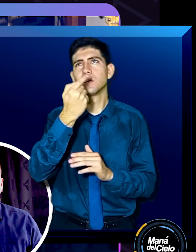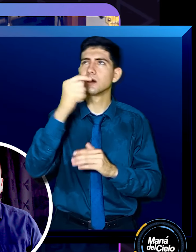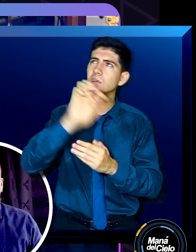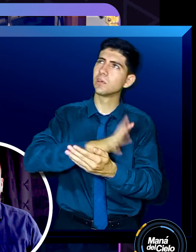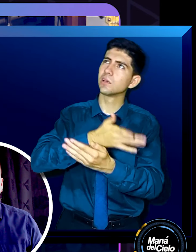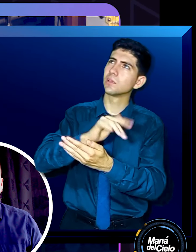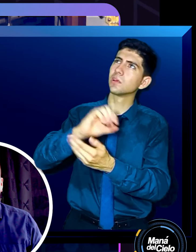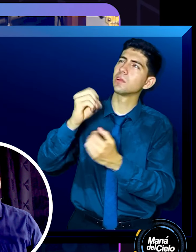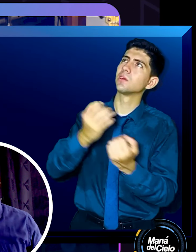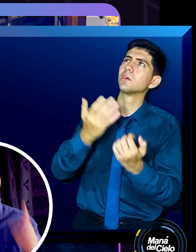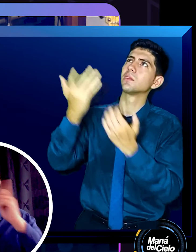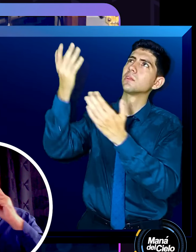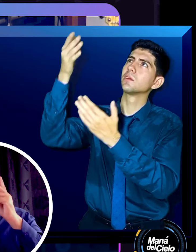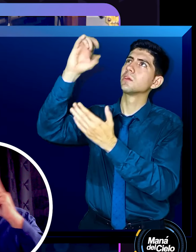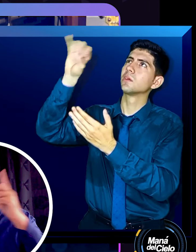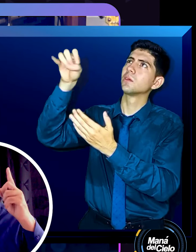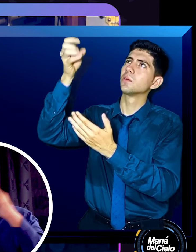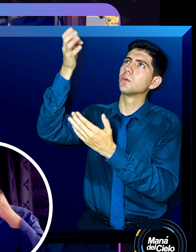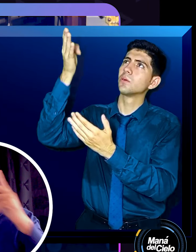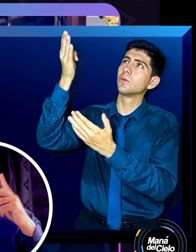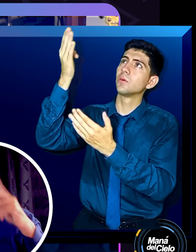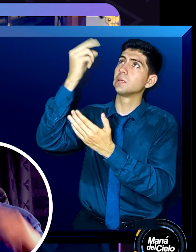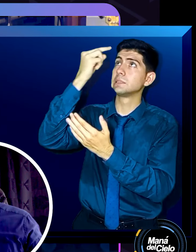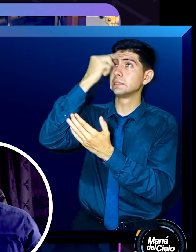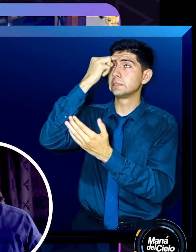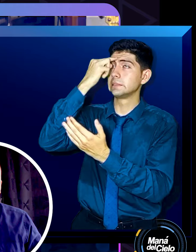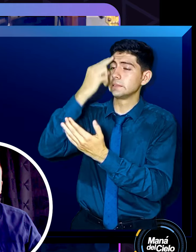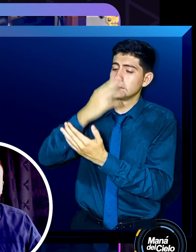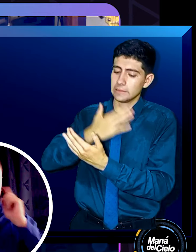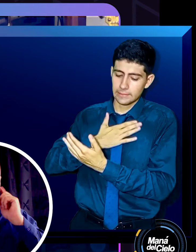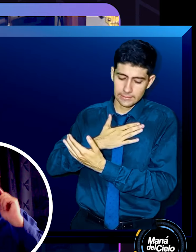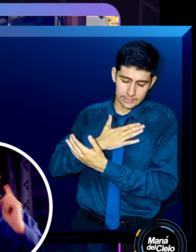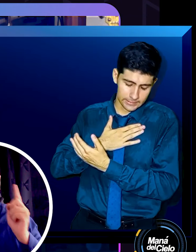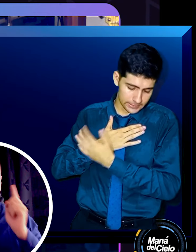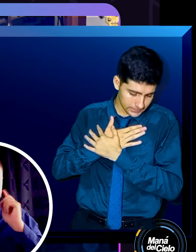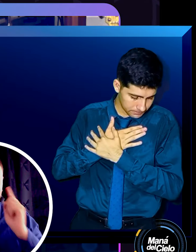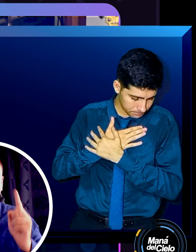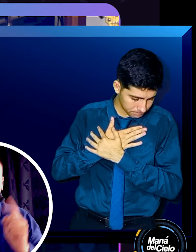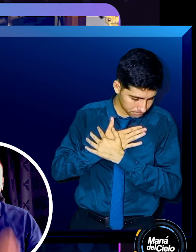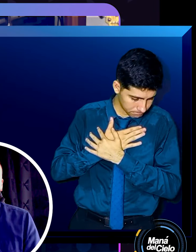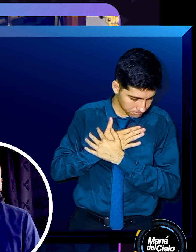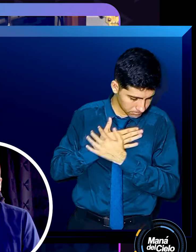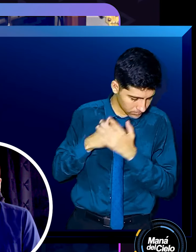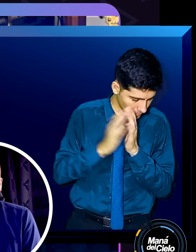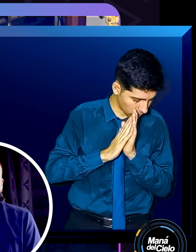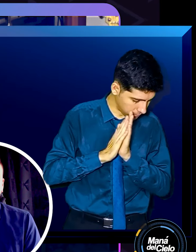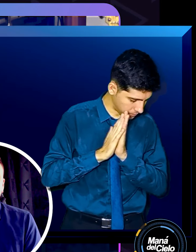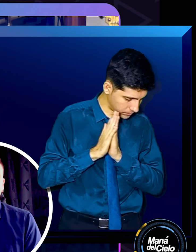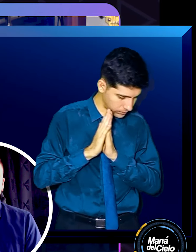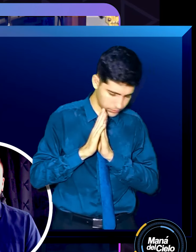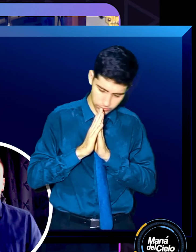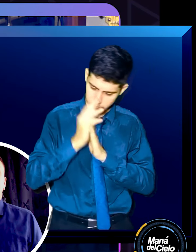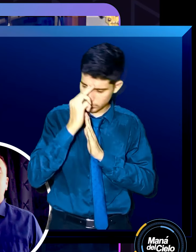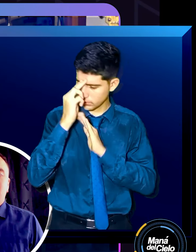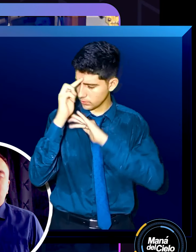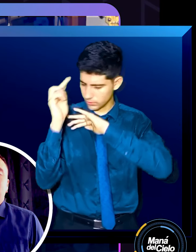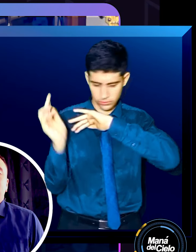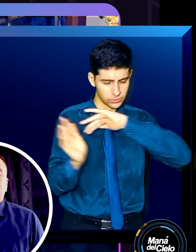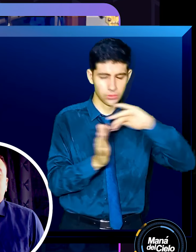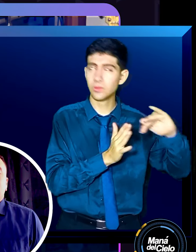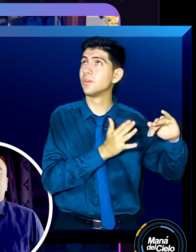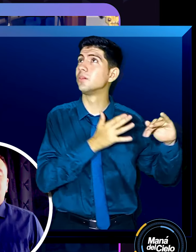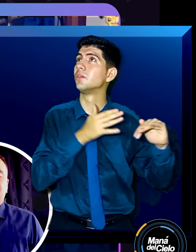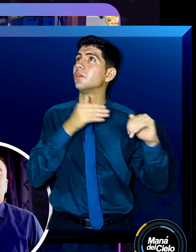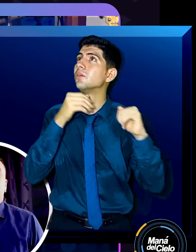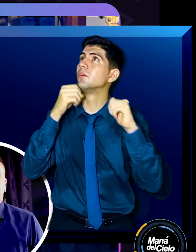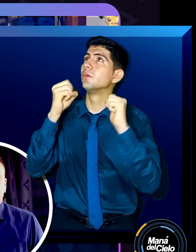Jehová, pues aunque te enojaste contra mí, tu indignación se apartó y me has consolado.